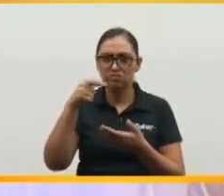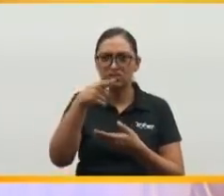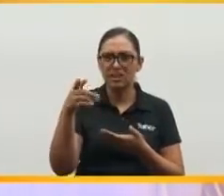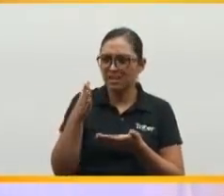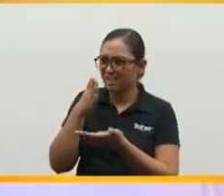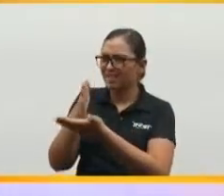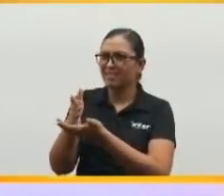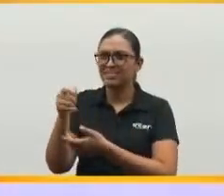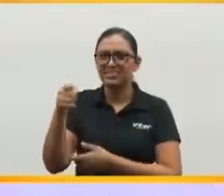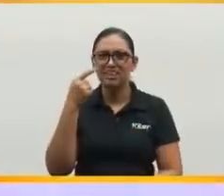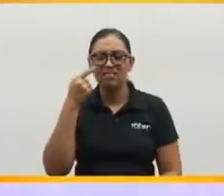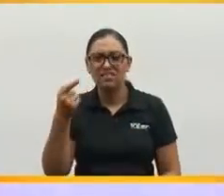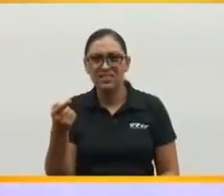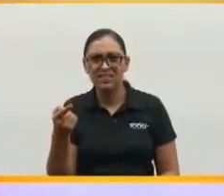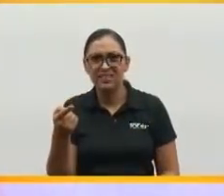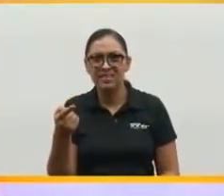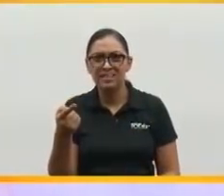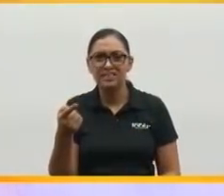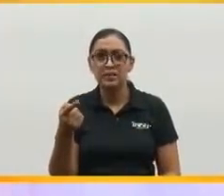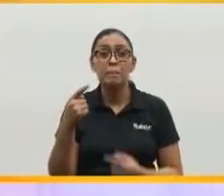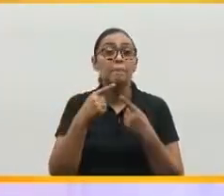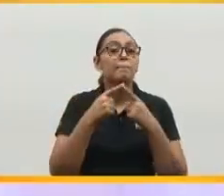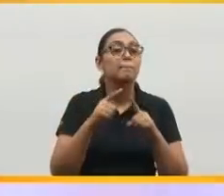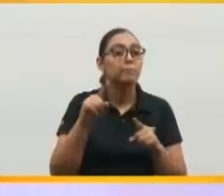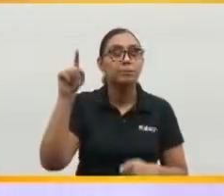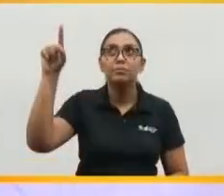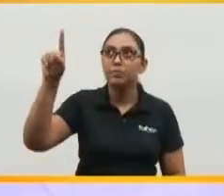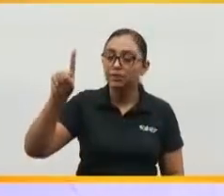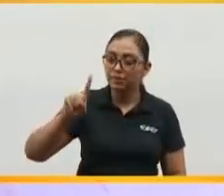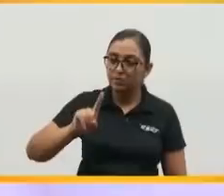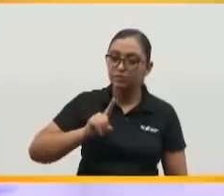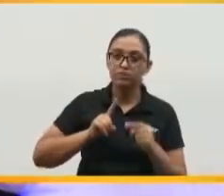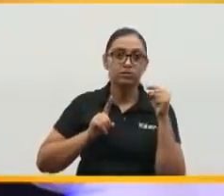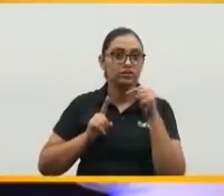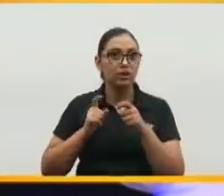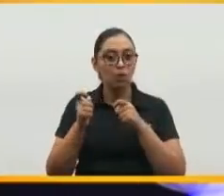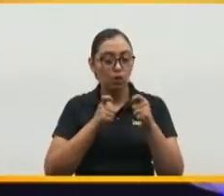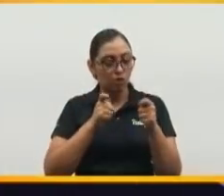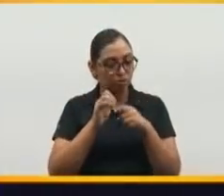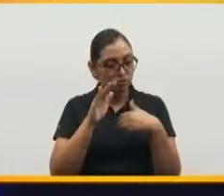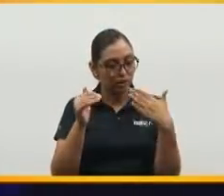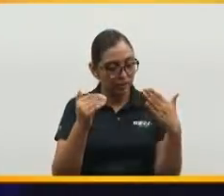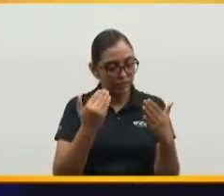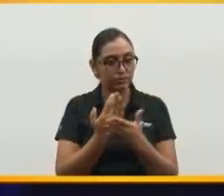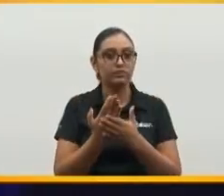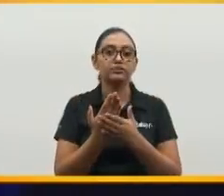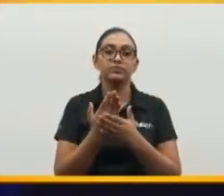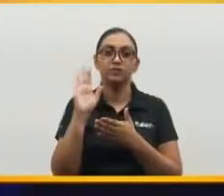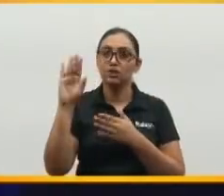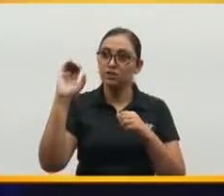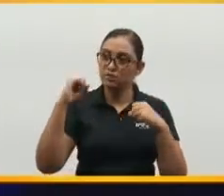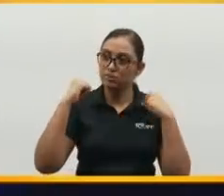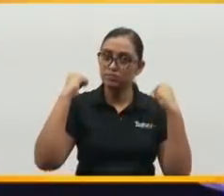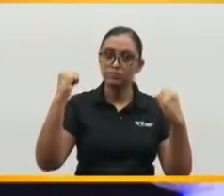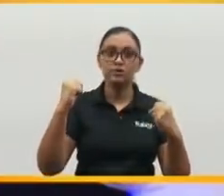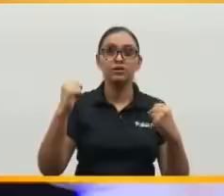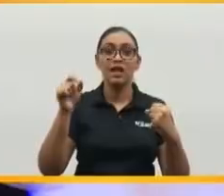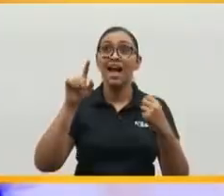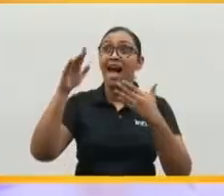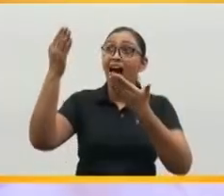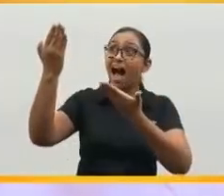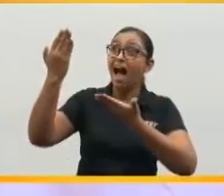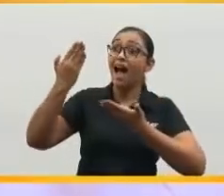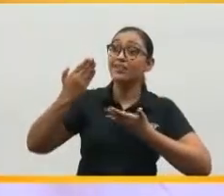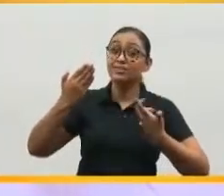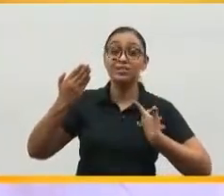Pero el poder de Jesús en nosotros, que domina sobre la naturaleza de toda cosa creada, incluyéndonos a nosotros, nos ayuda a